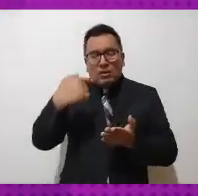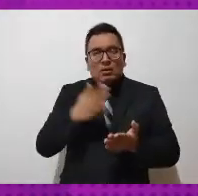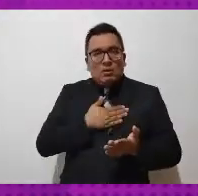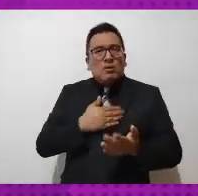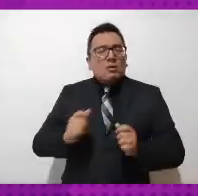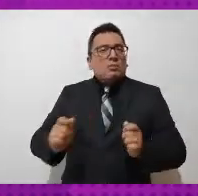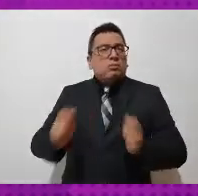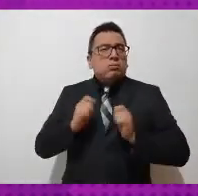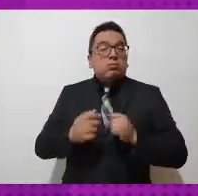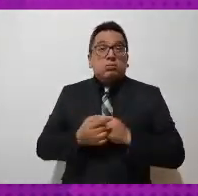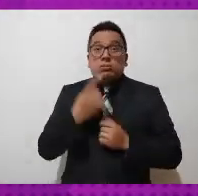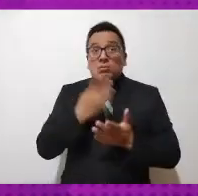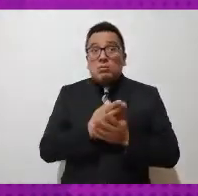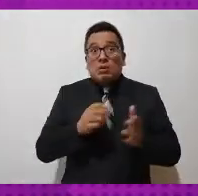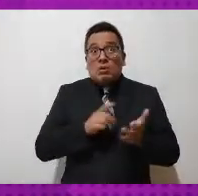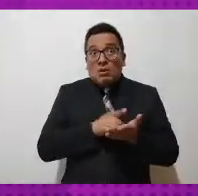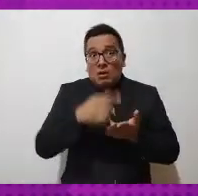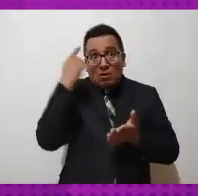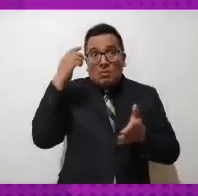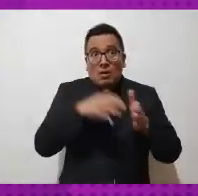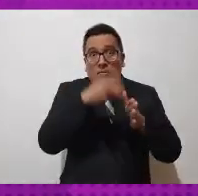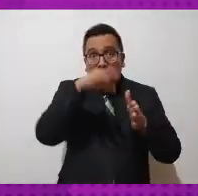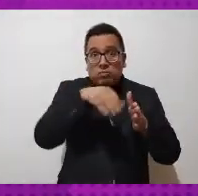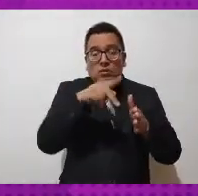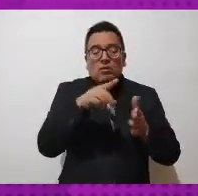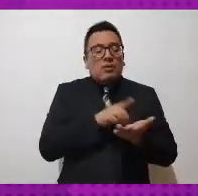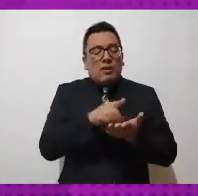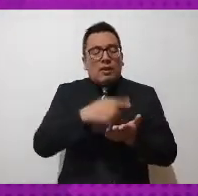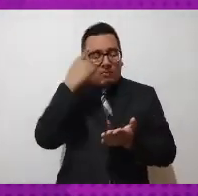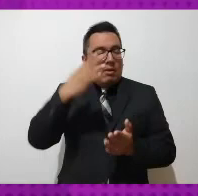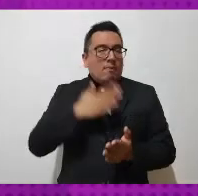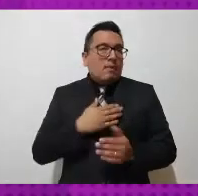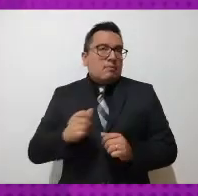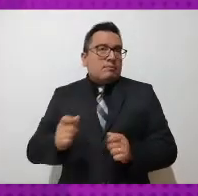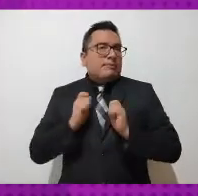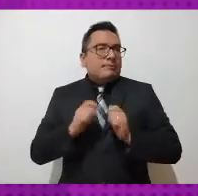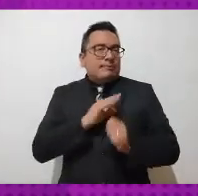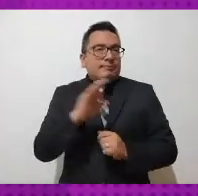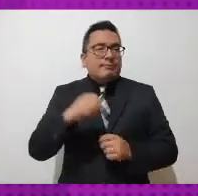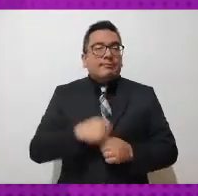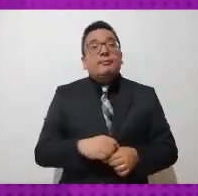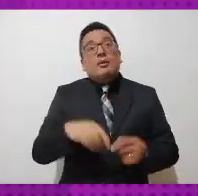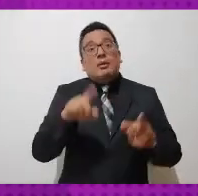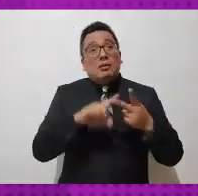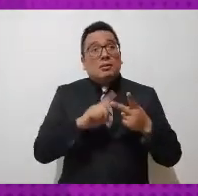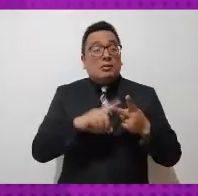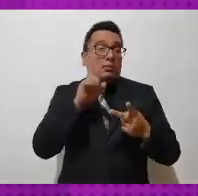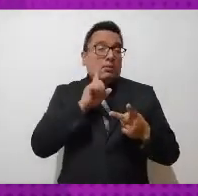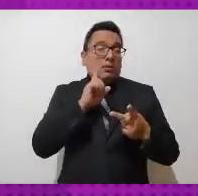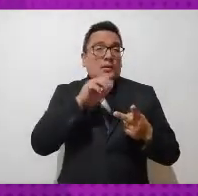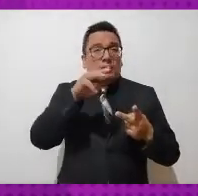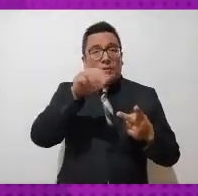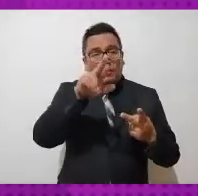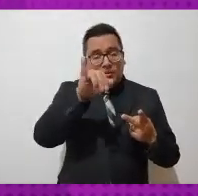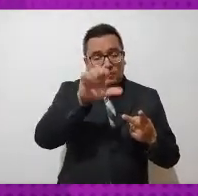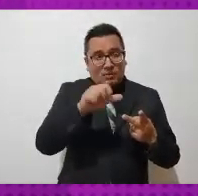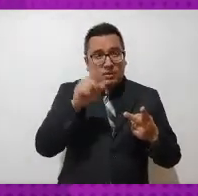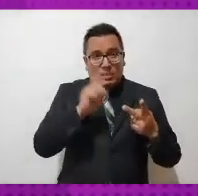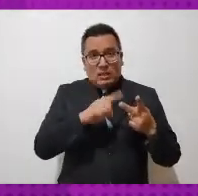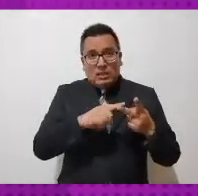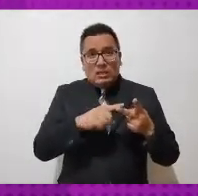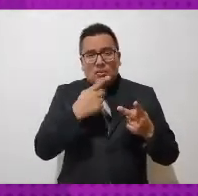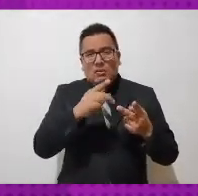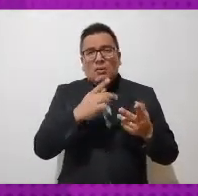no solamente era el derecho a votar, sino también el derecho a ser votadas. Y en el caso de María Lavalle Urbina,